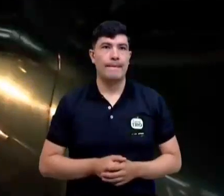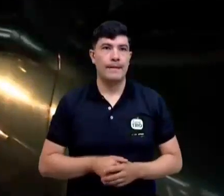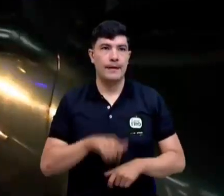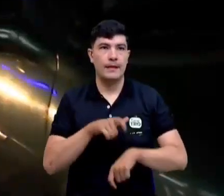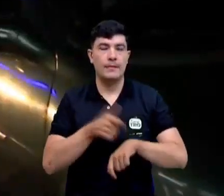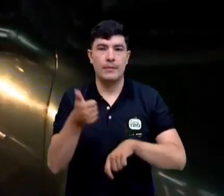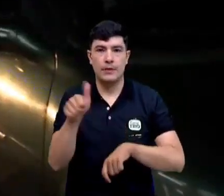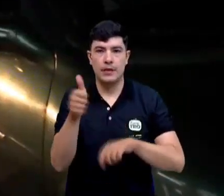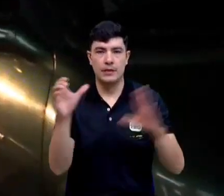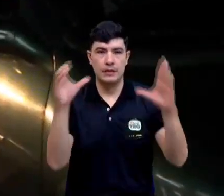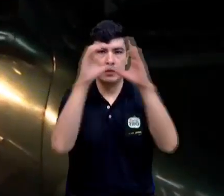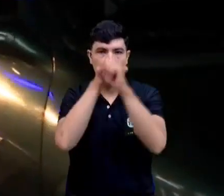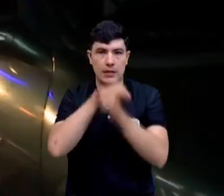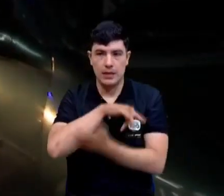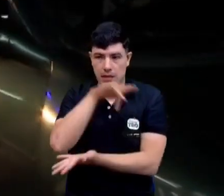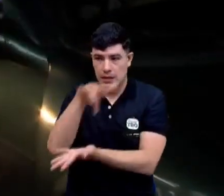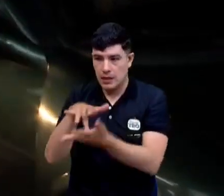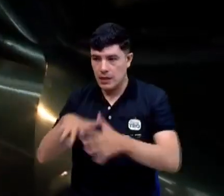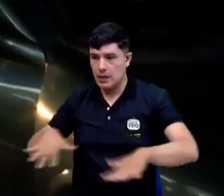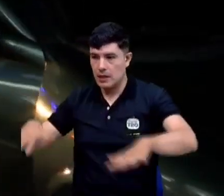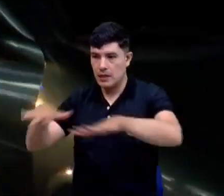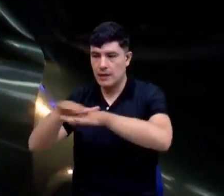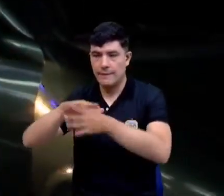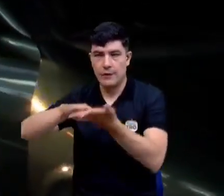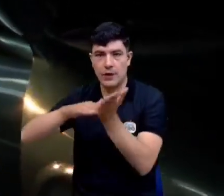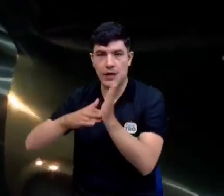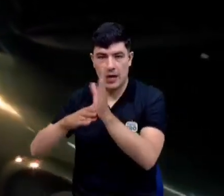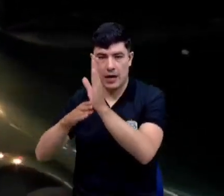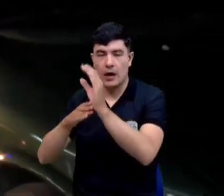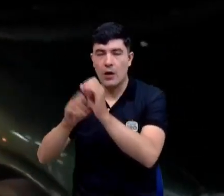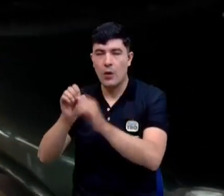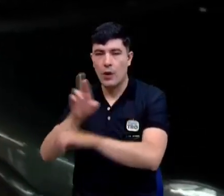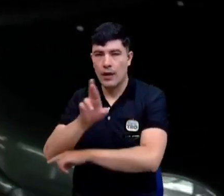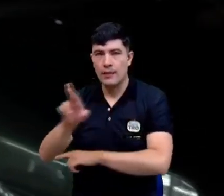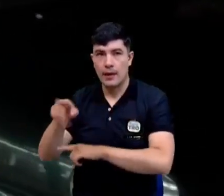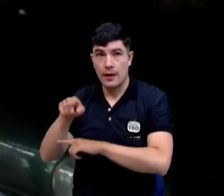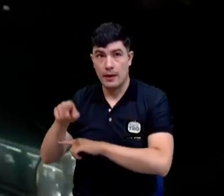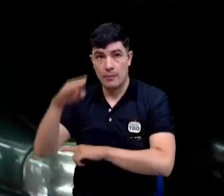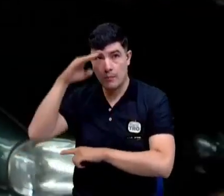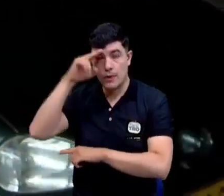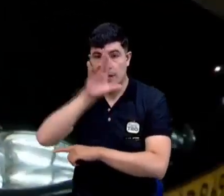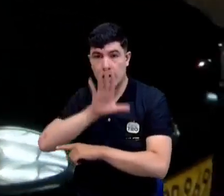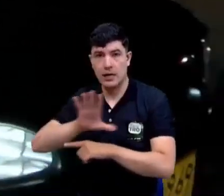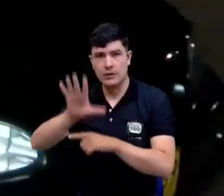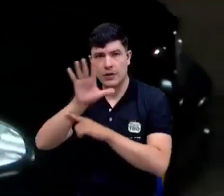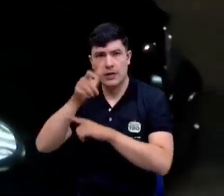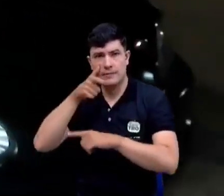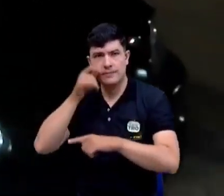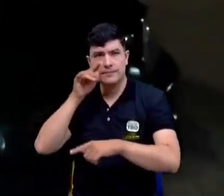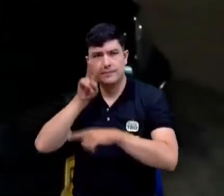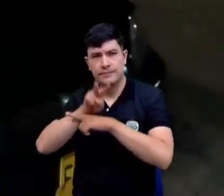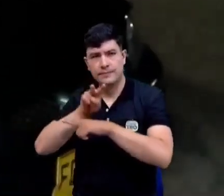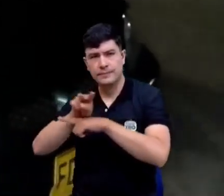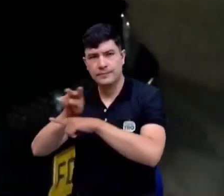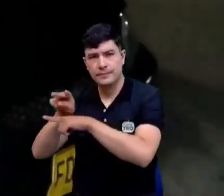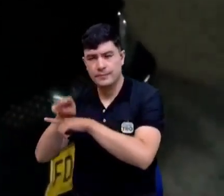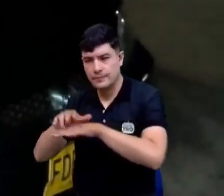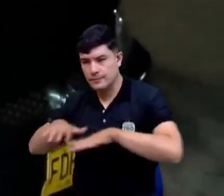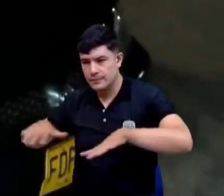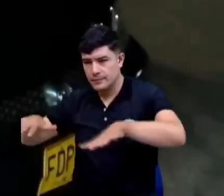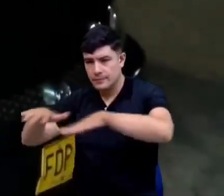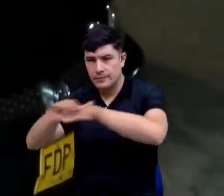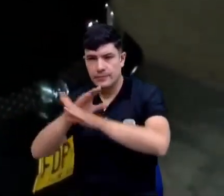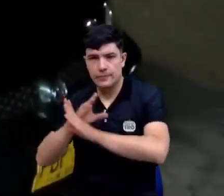10 de la noche y nos encontramos aquí sobre la zona oriental de Florida Blanca, en donde a esta hora autoridades de policía pues controlan precisamente lo que